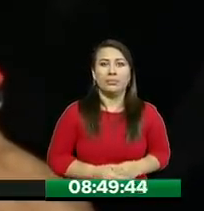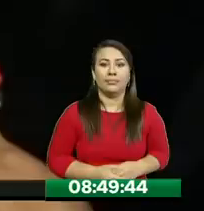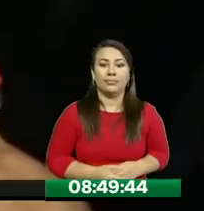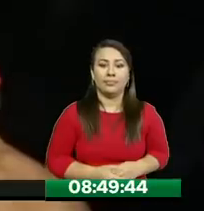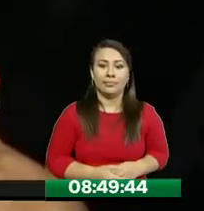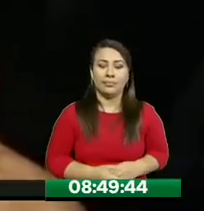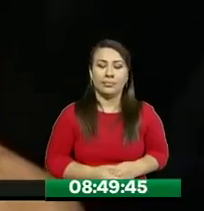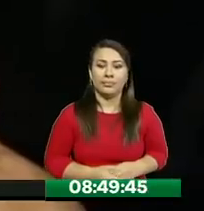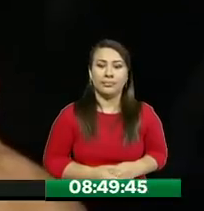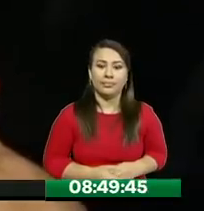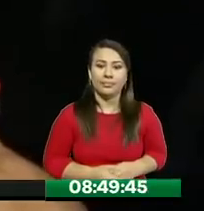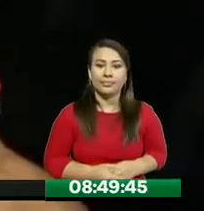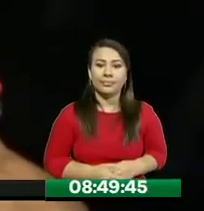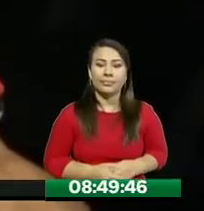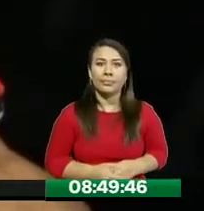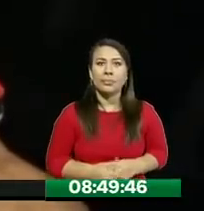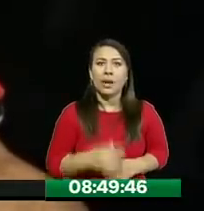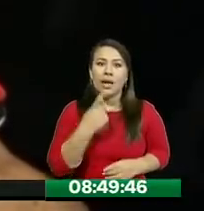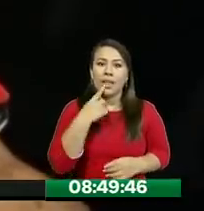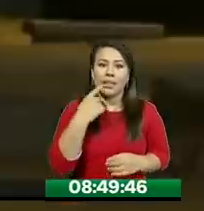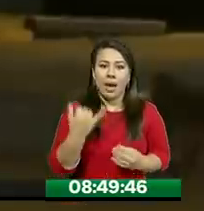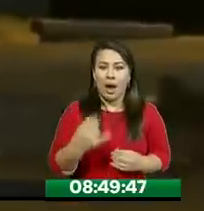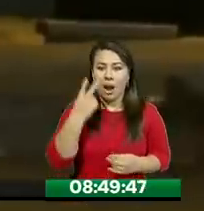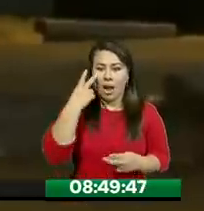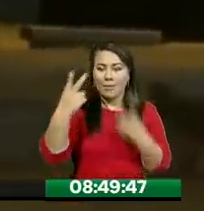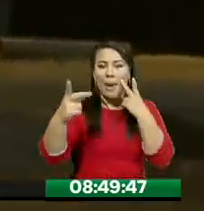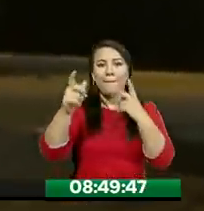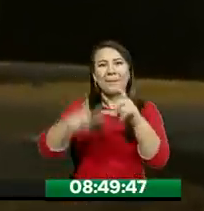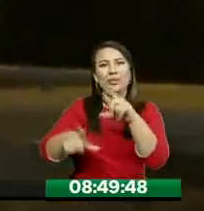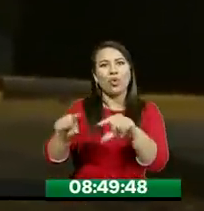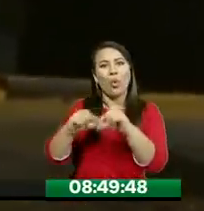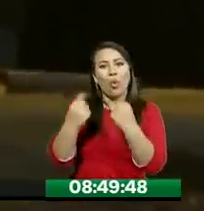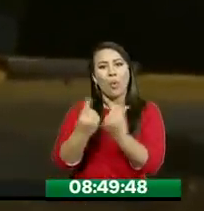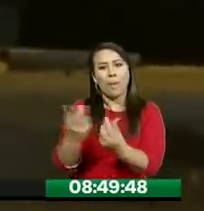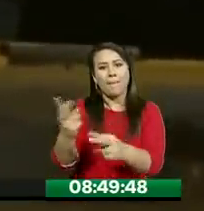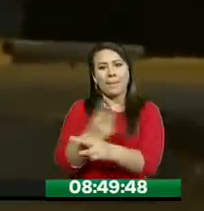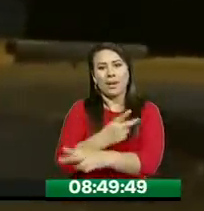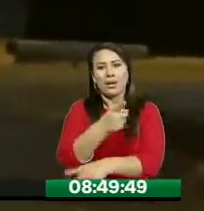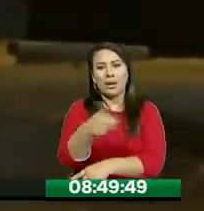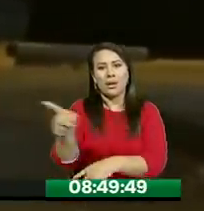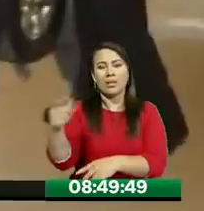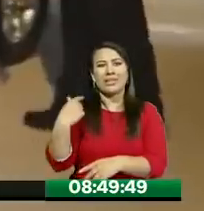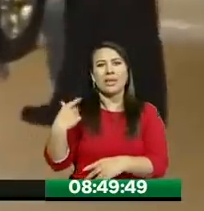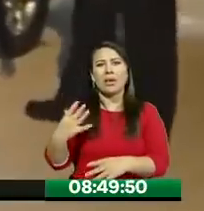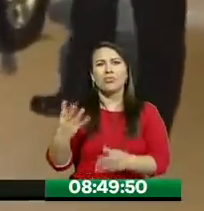por un sujeto, quien la habría amedrentado con un cuchillo para que no gritara, y así